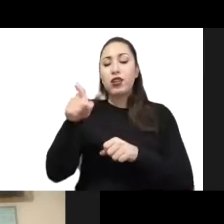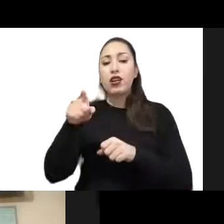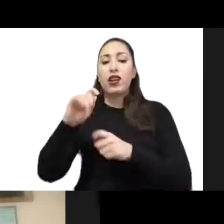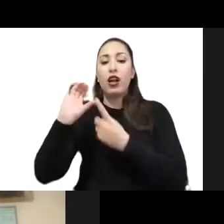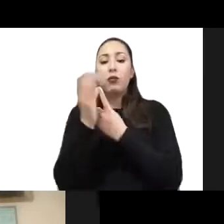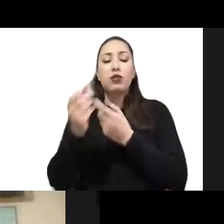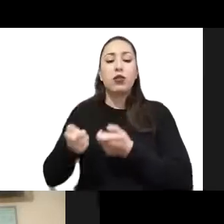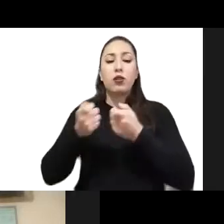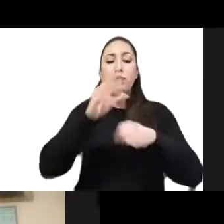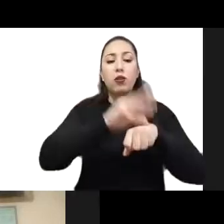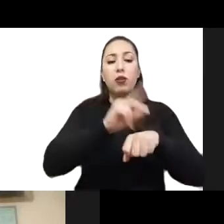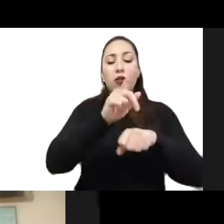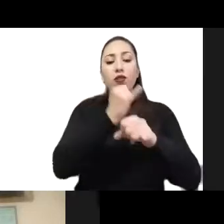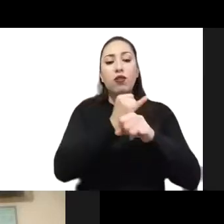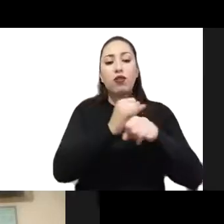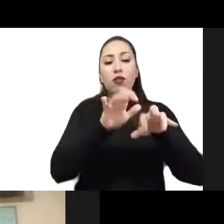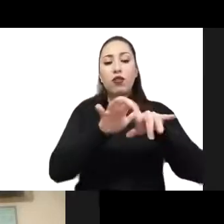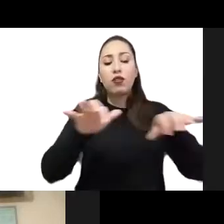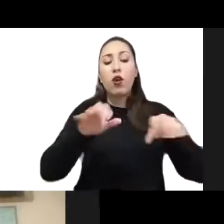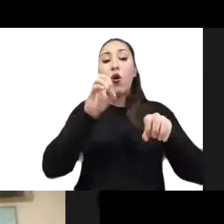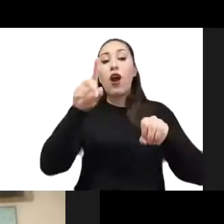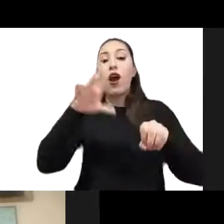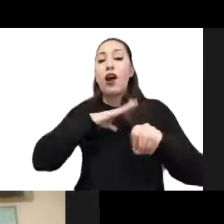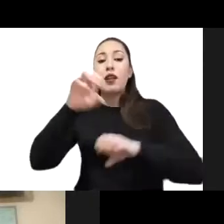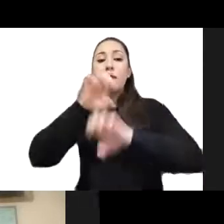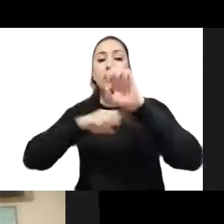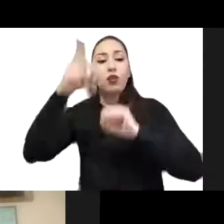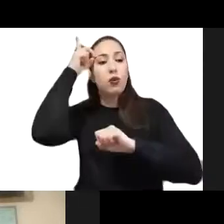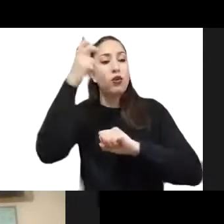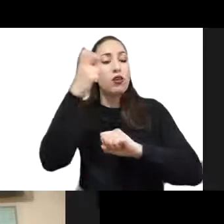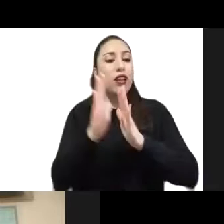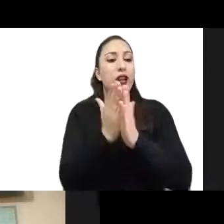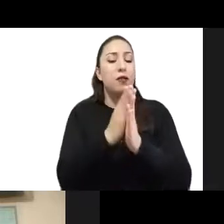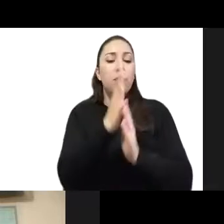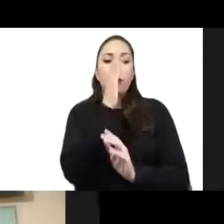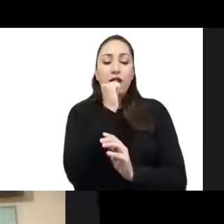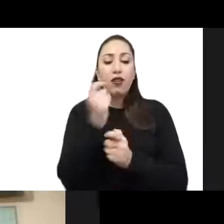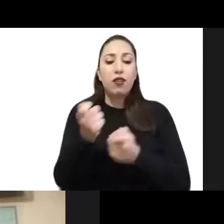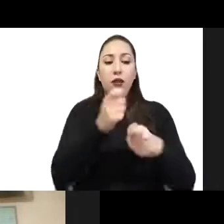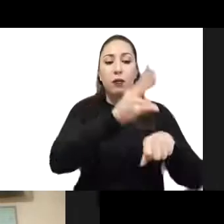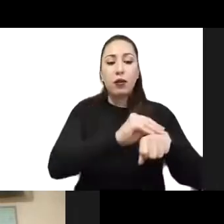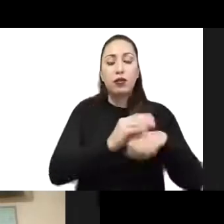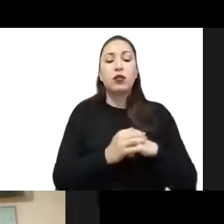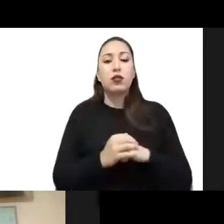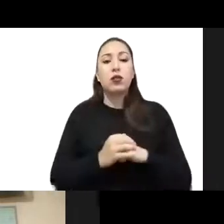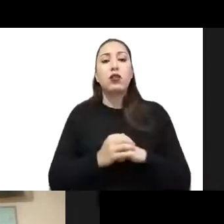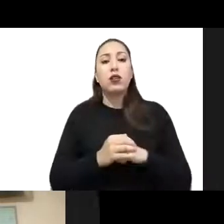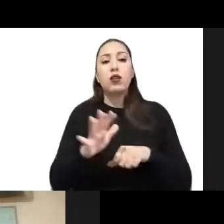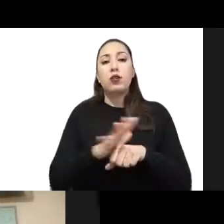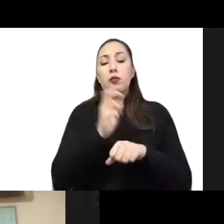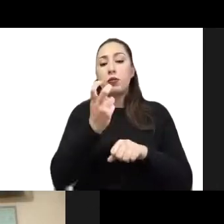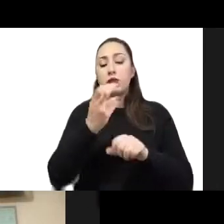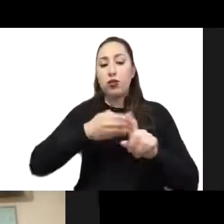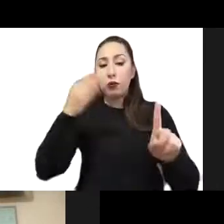tiene los derechos de autor de dichos libros y materiales, por lo que en el resolutivo de la presente